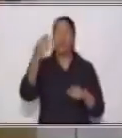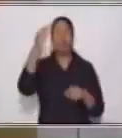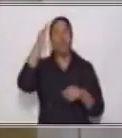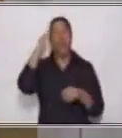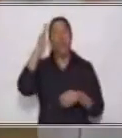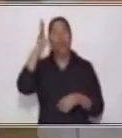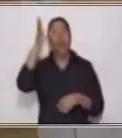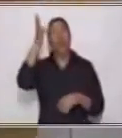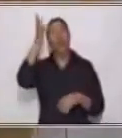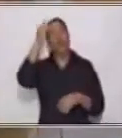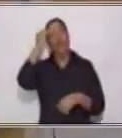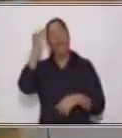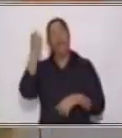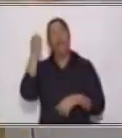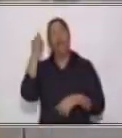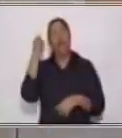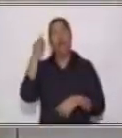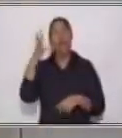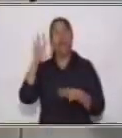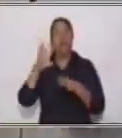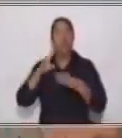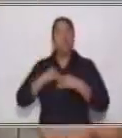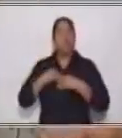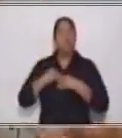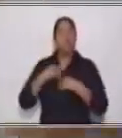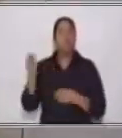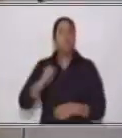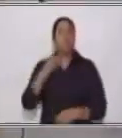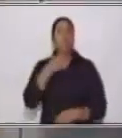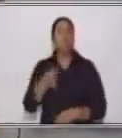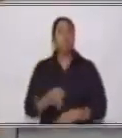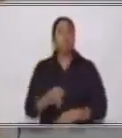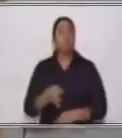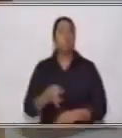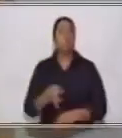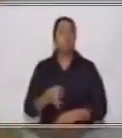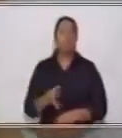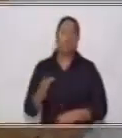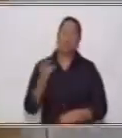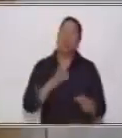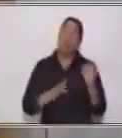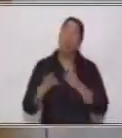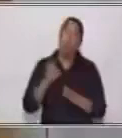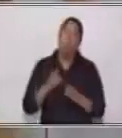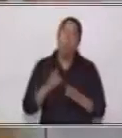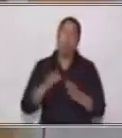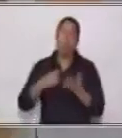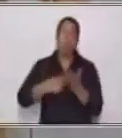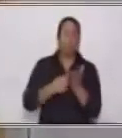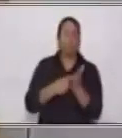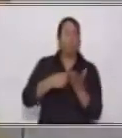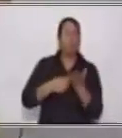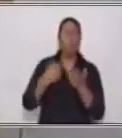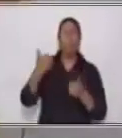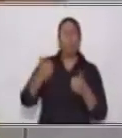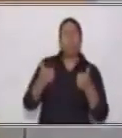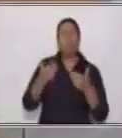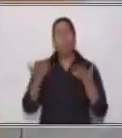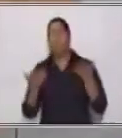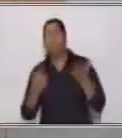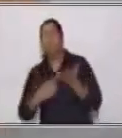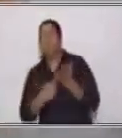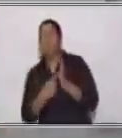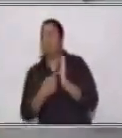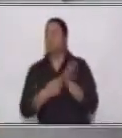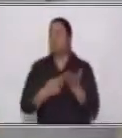personas acepten esa idea como verdadera, o que la discutan, o si hay alguna persona que aún